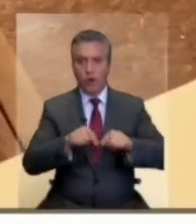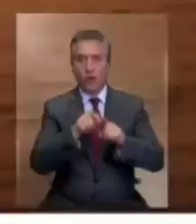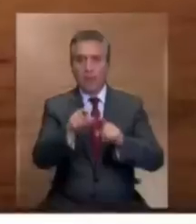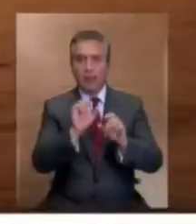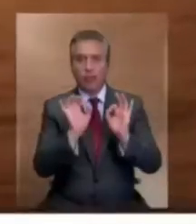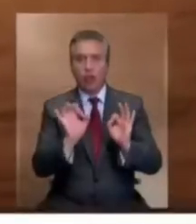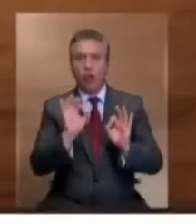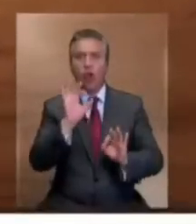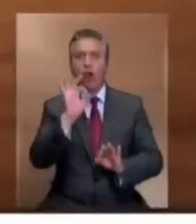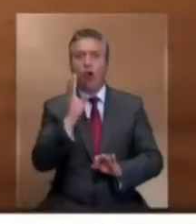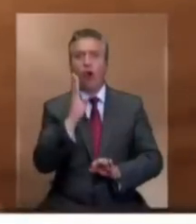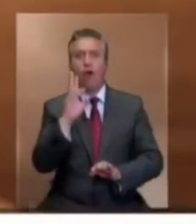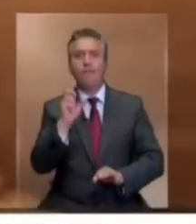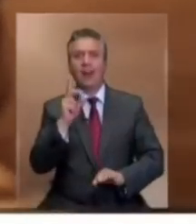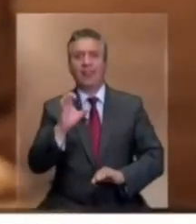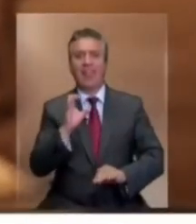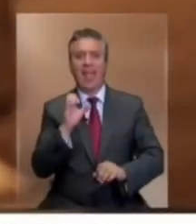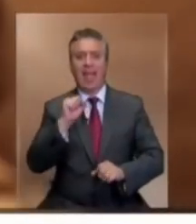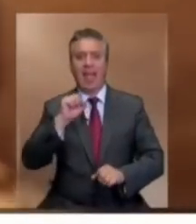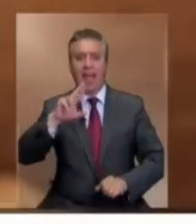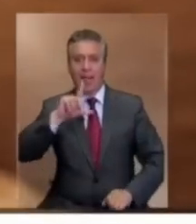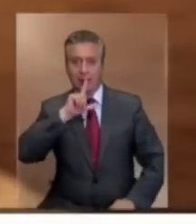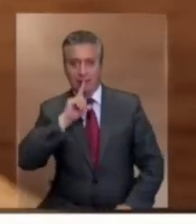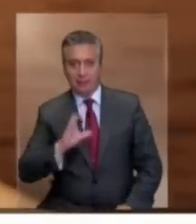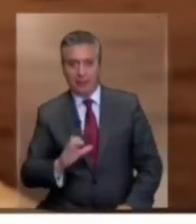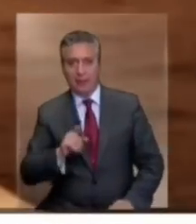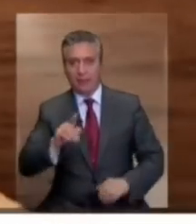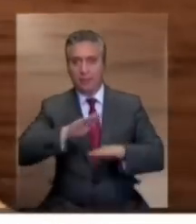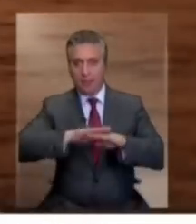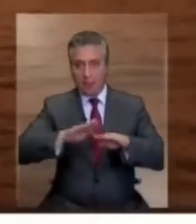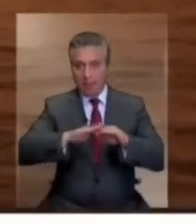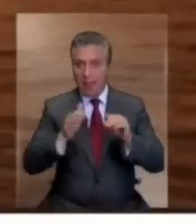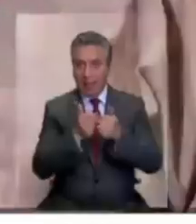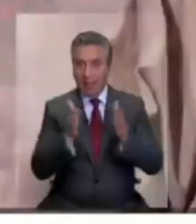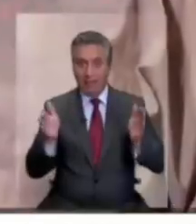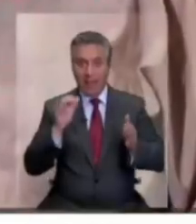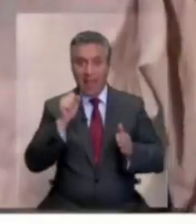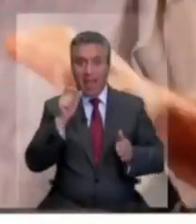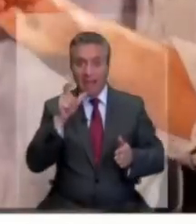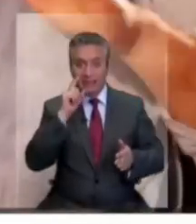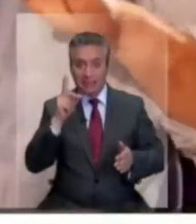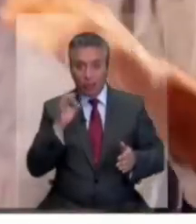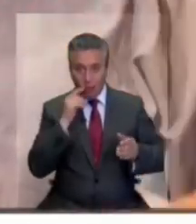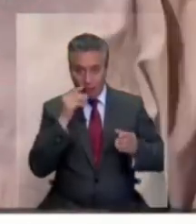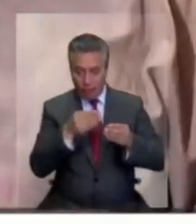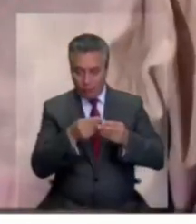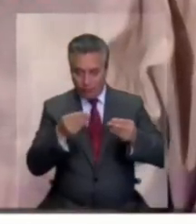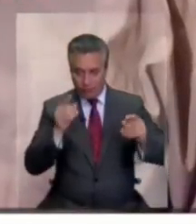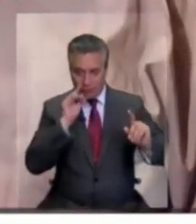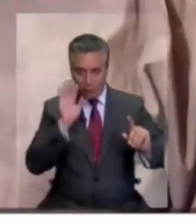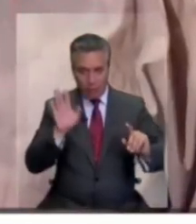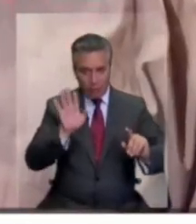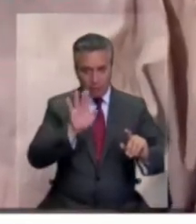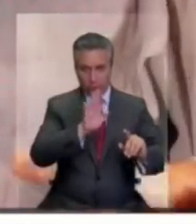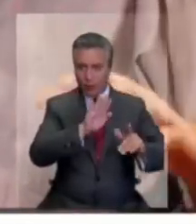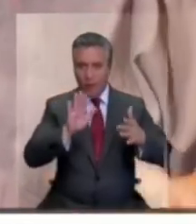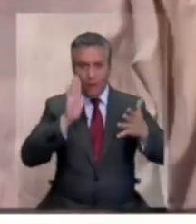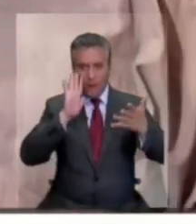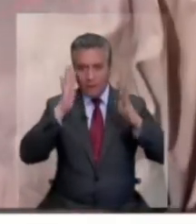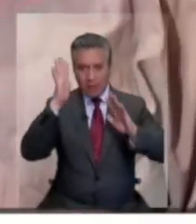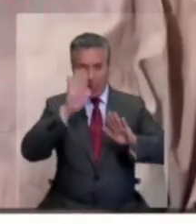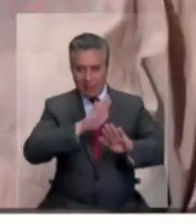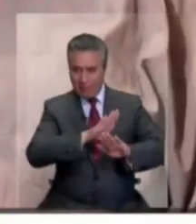arte todo está impreso sobre papel libre de ácido que es el que le da ese ese tono brillante y